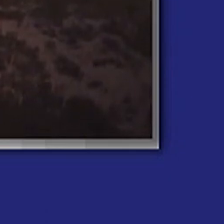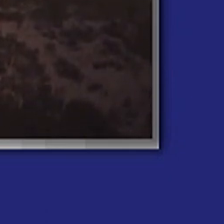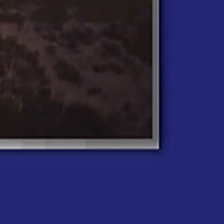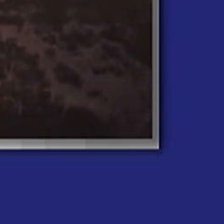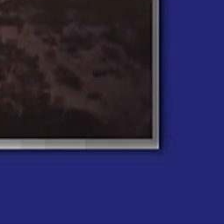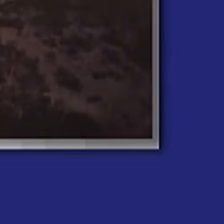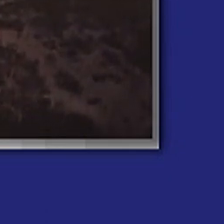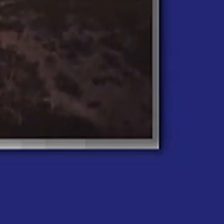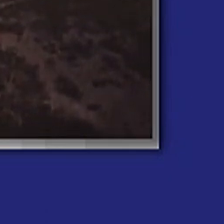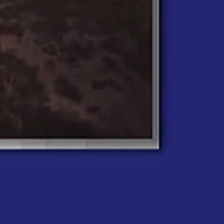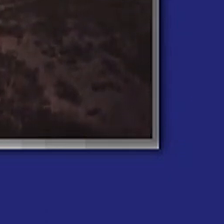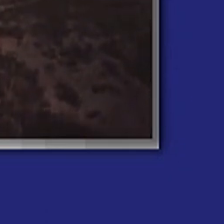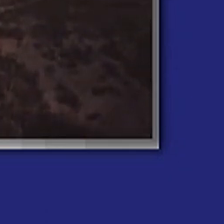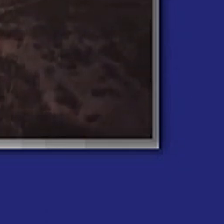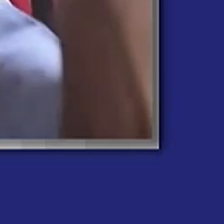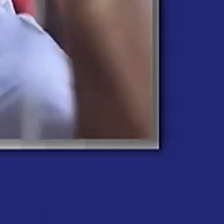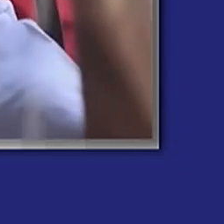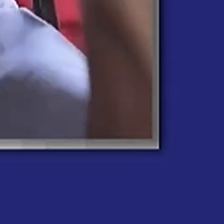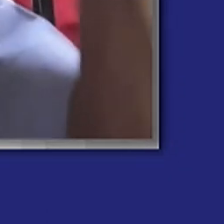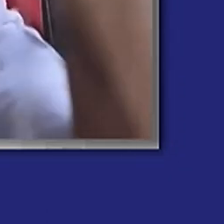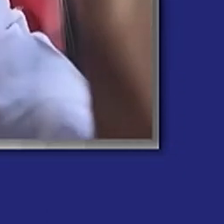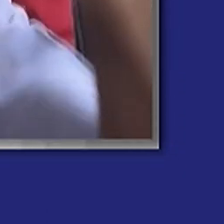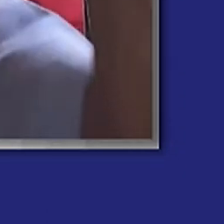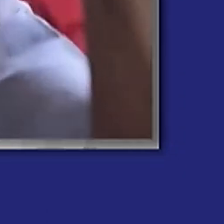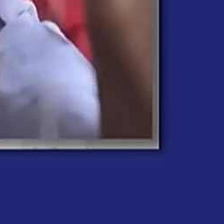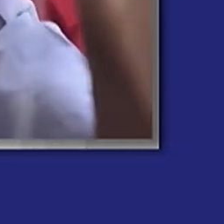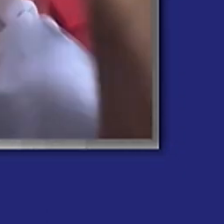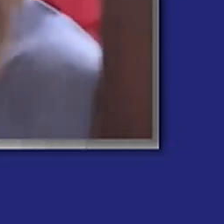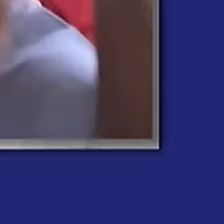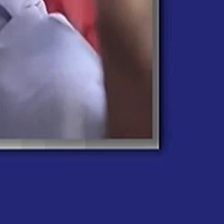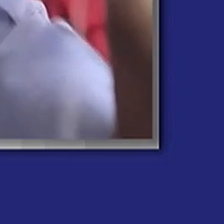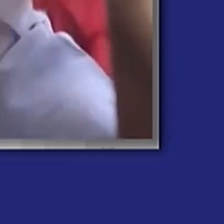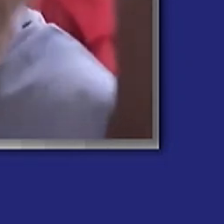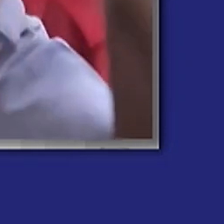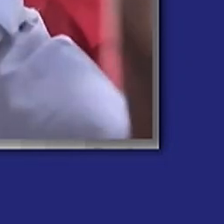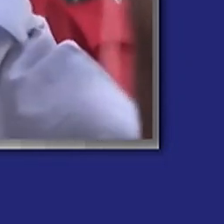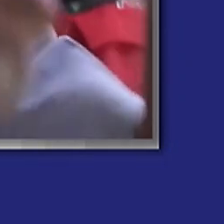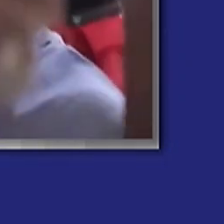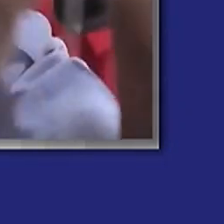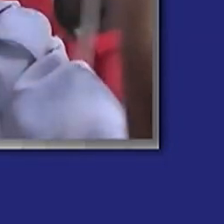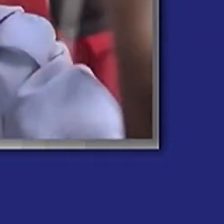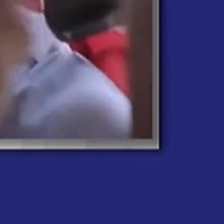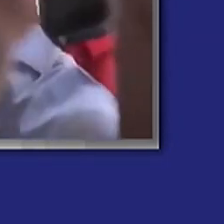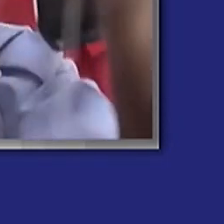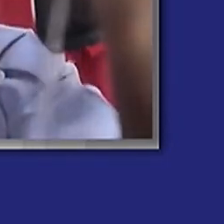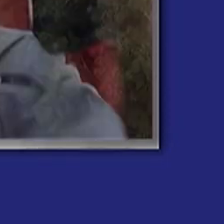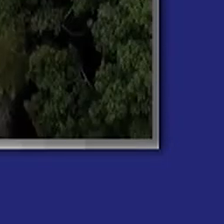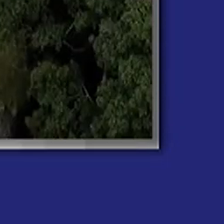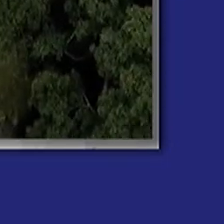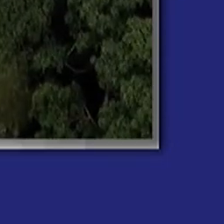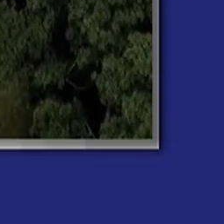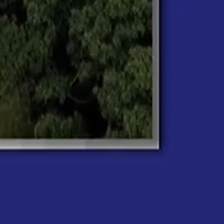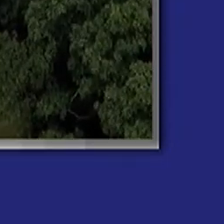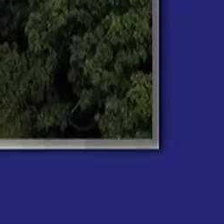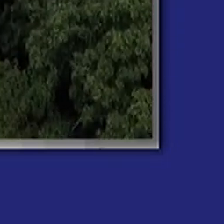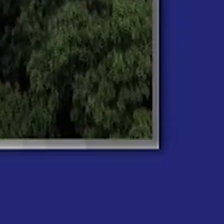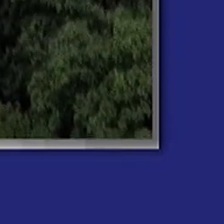serán descansados. Creo que ya lo vamos terminando. ¿Hasta cuándo esta bicha?